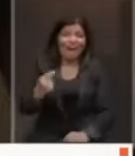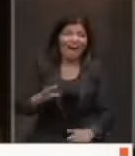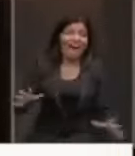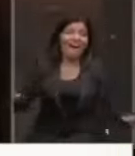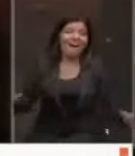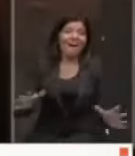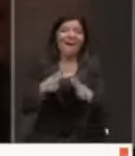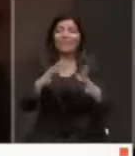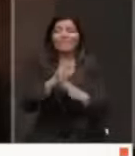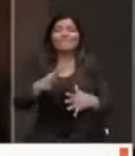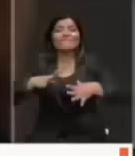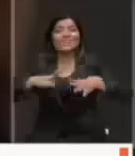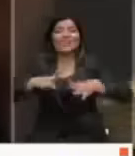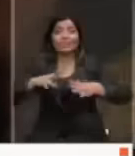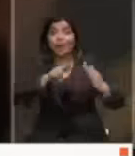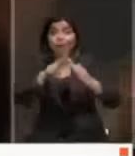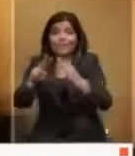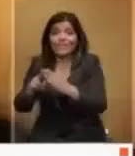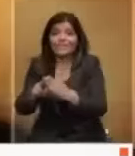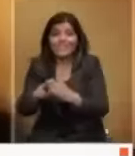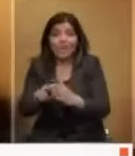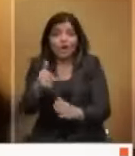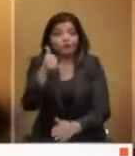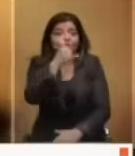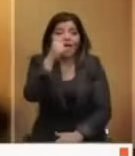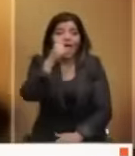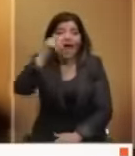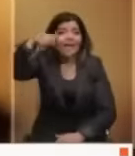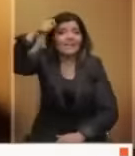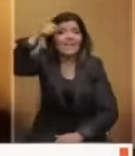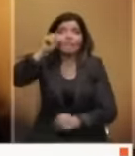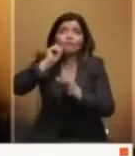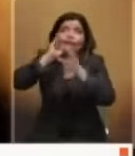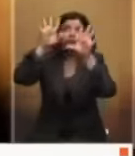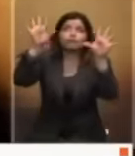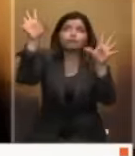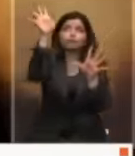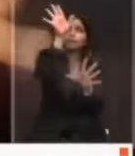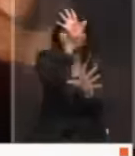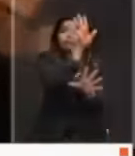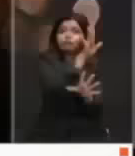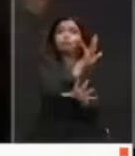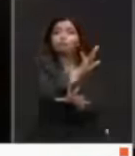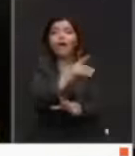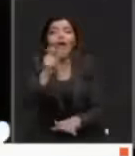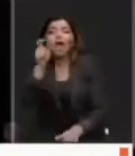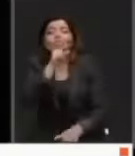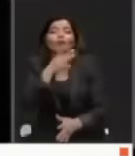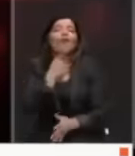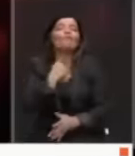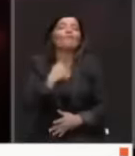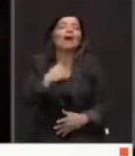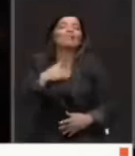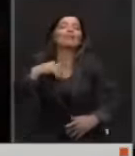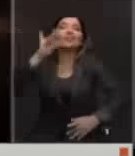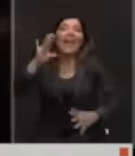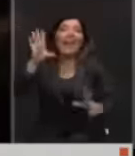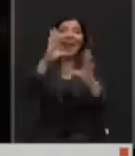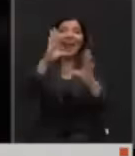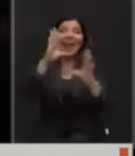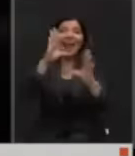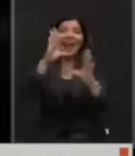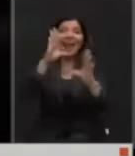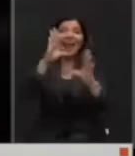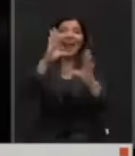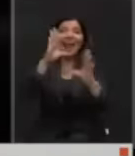2 1 vecinos con su móvil en mano grabando la pirotecnia verde esmeralda y rojo pasión elegida para la noche